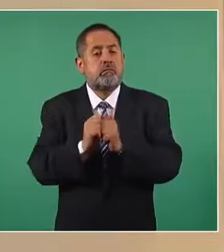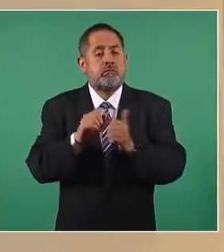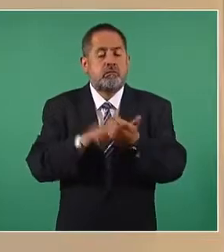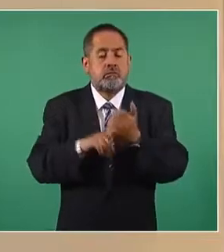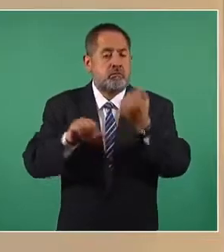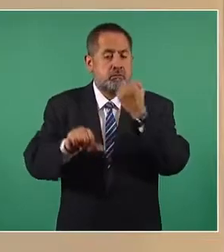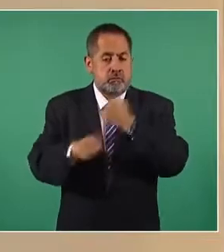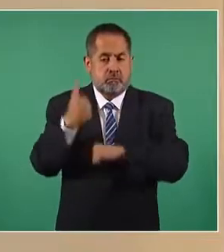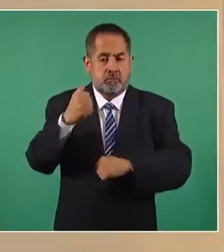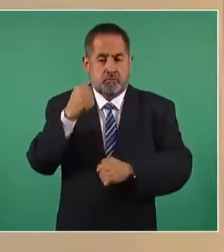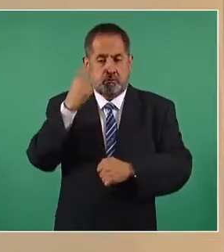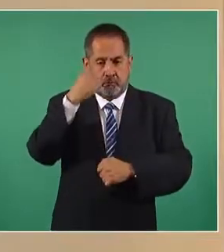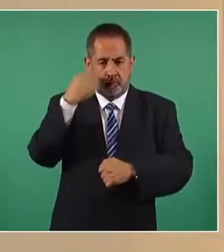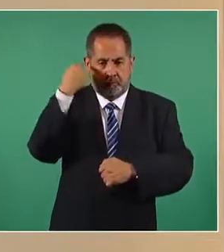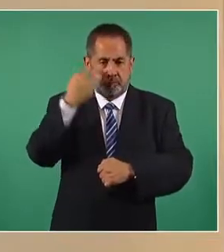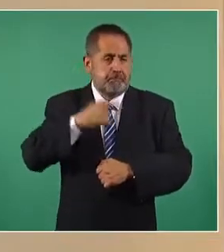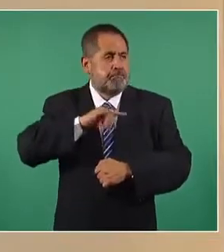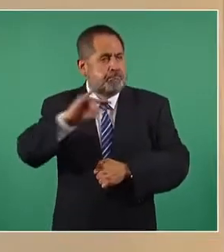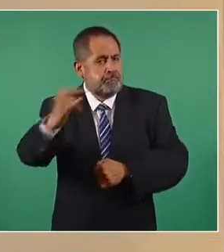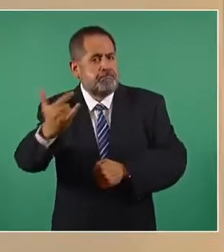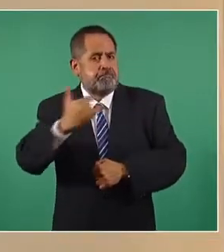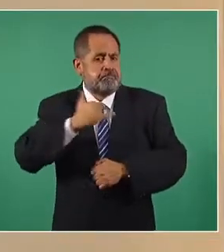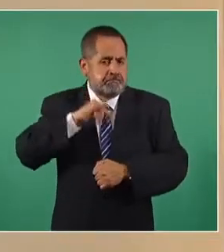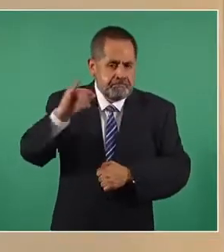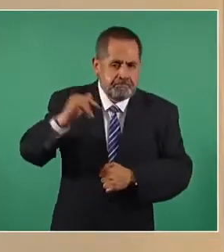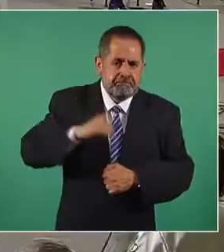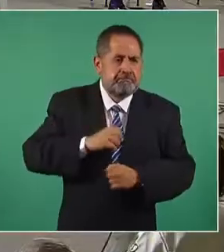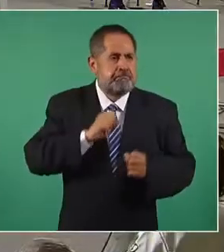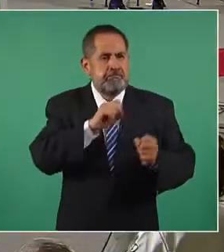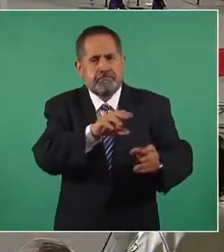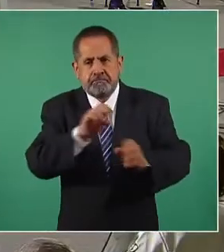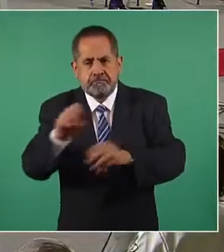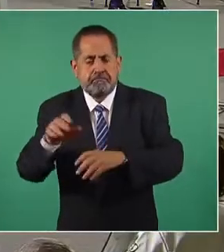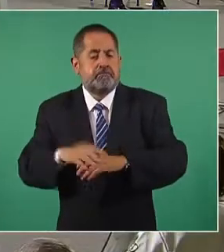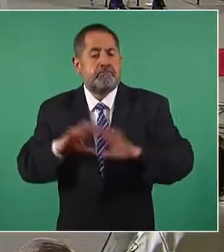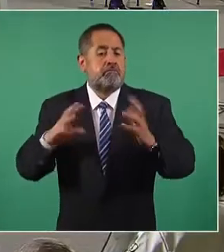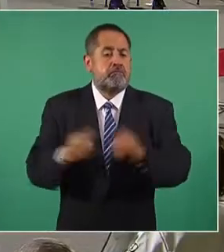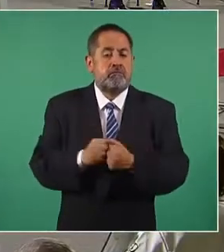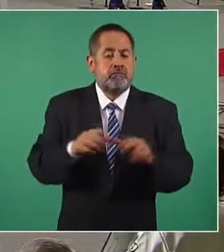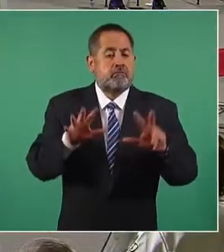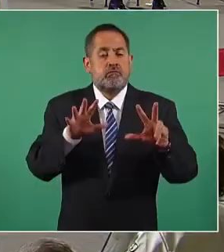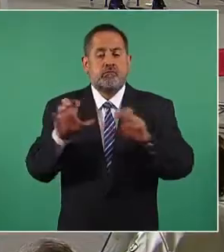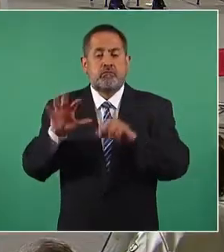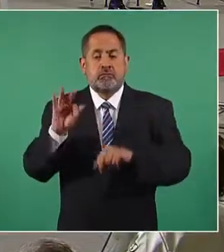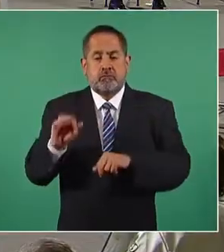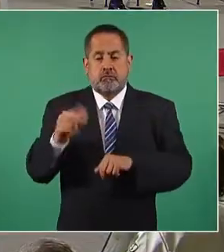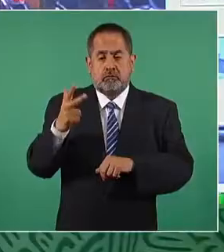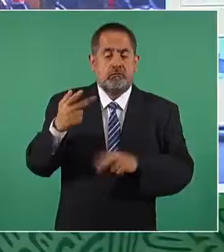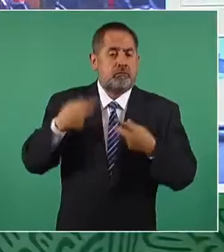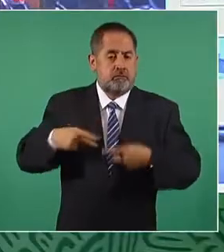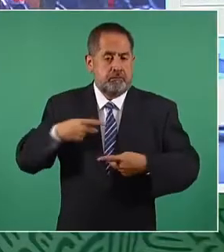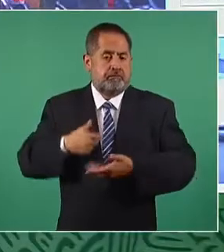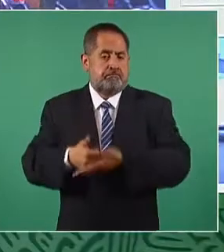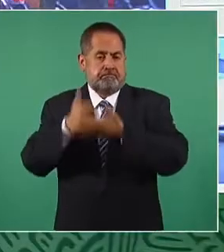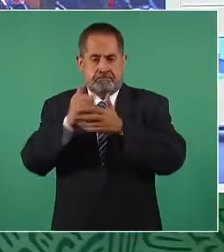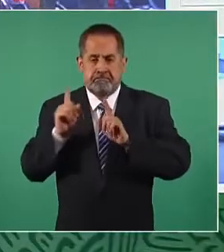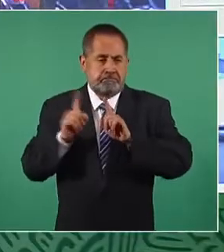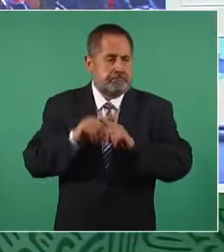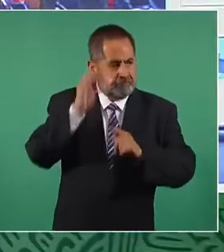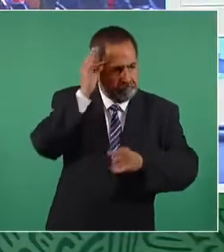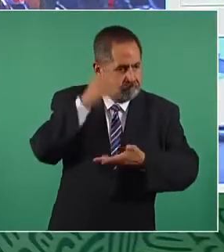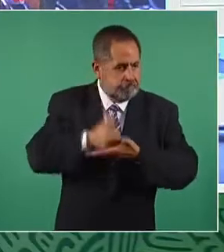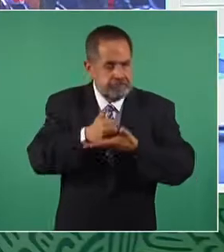11 horas y media de vuelo, empleando 848 elementos,